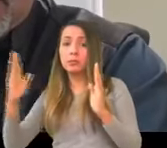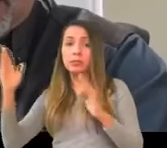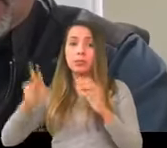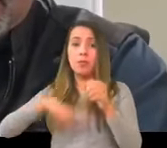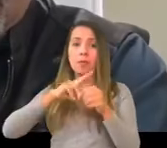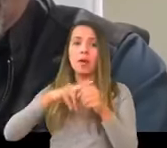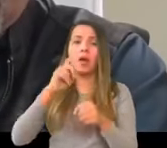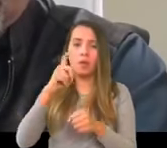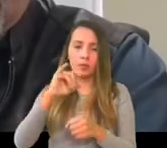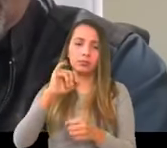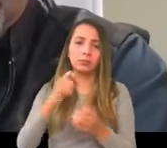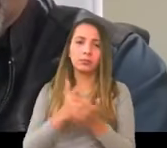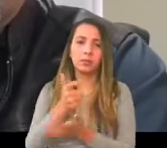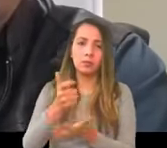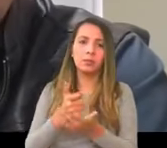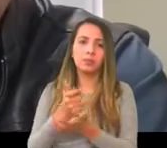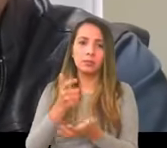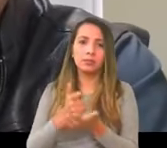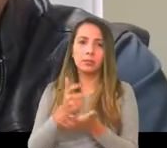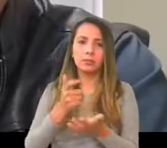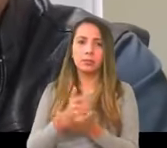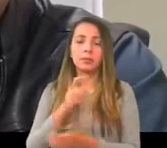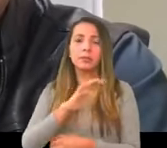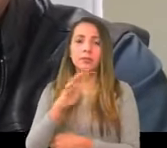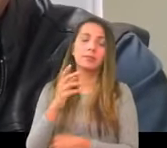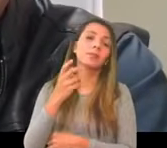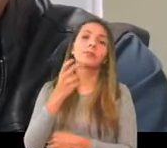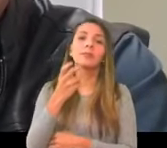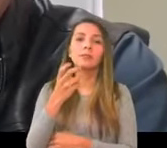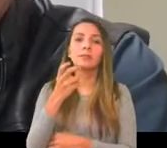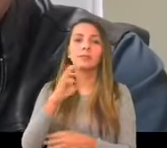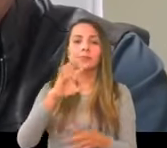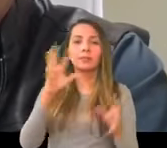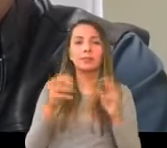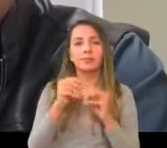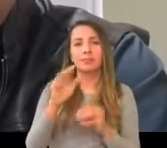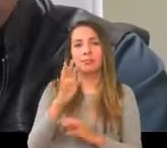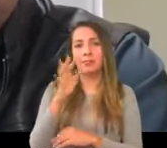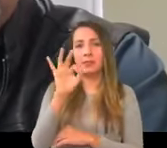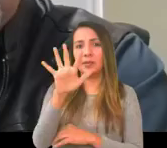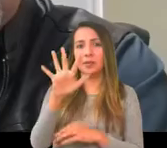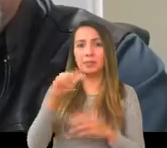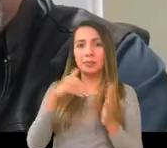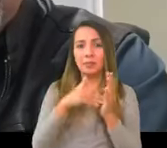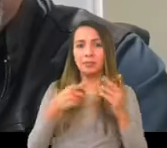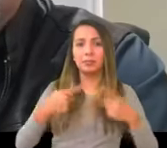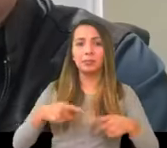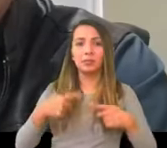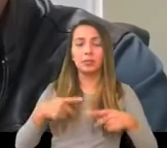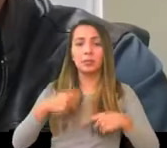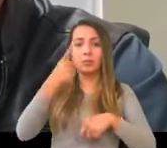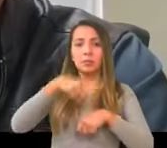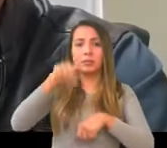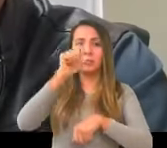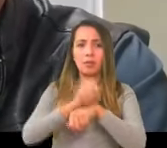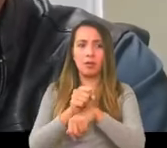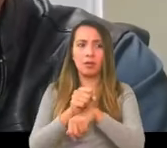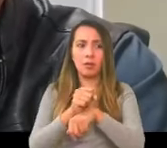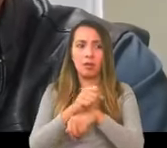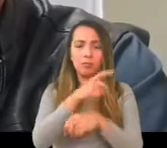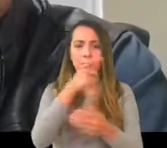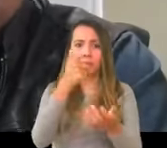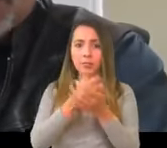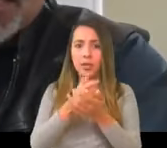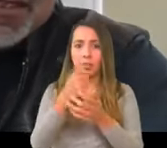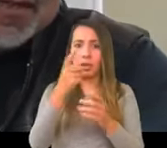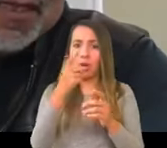situación financiera al organismo, porque imagínense que son 45,000 personas que durante prácticamente una semana no se les va a cobrar. No se